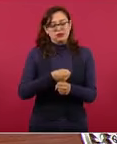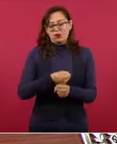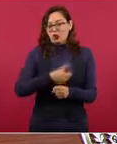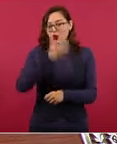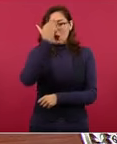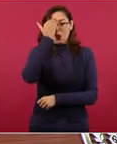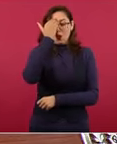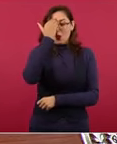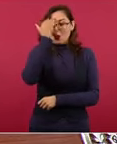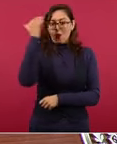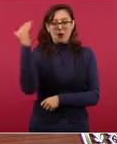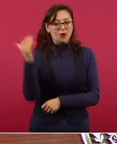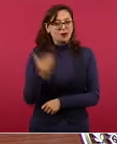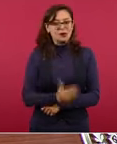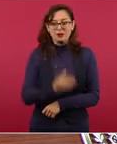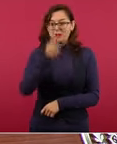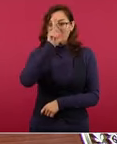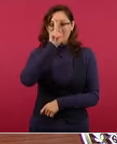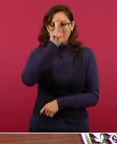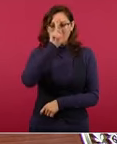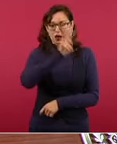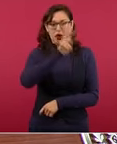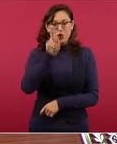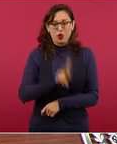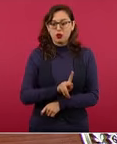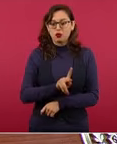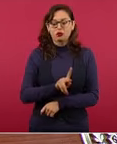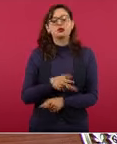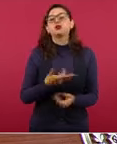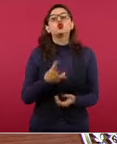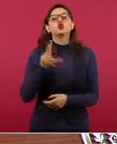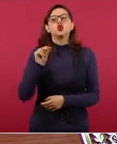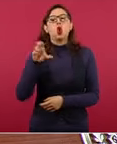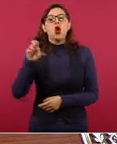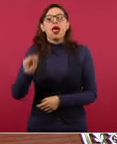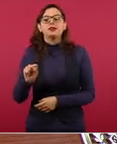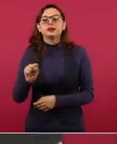periodística es un juicio